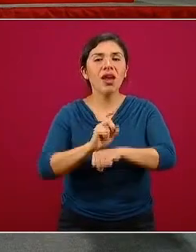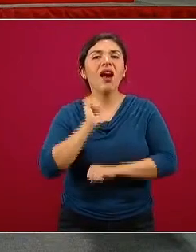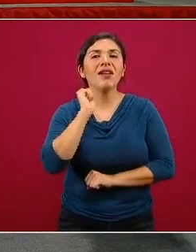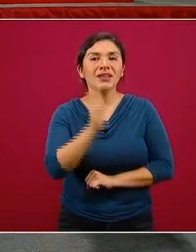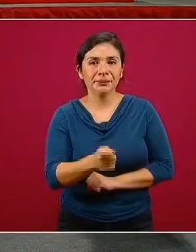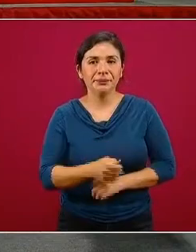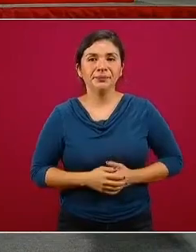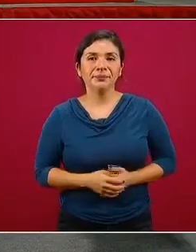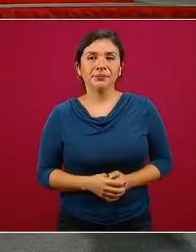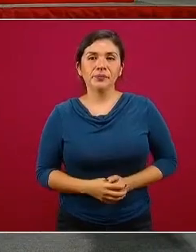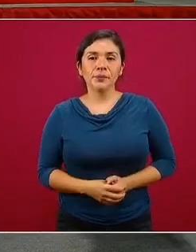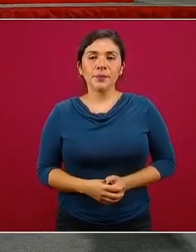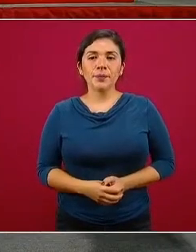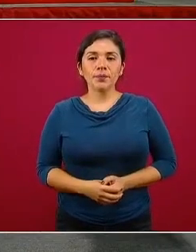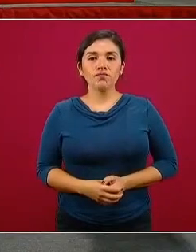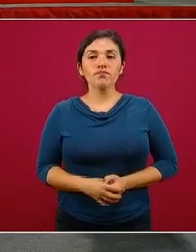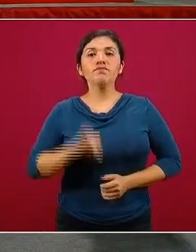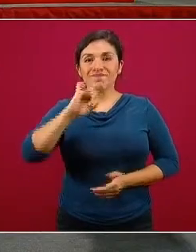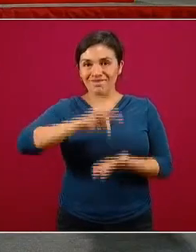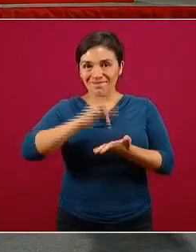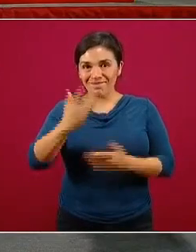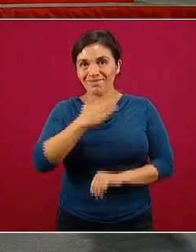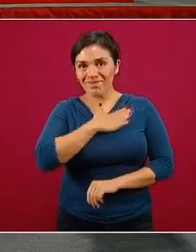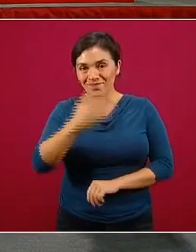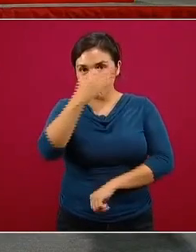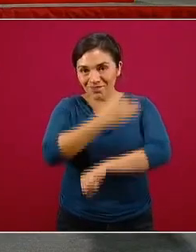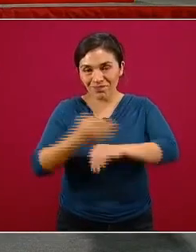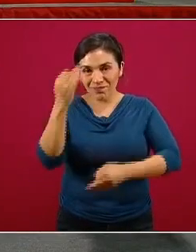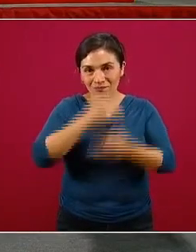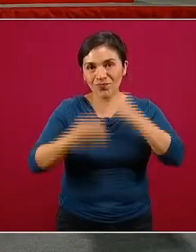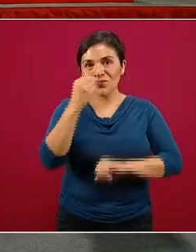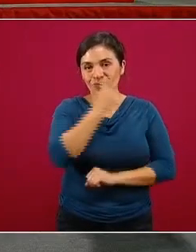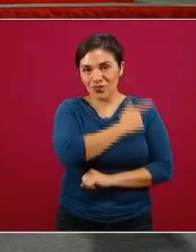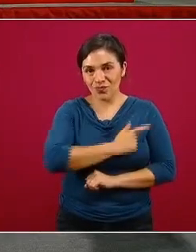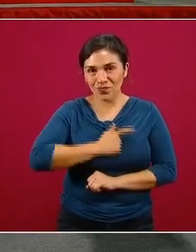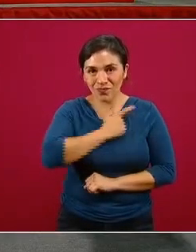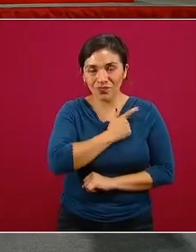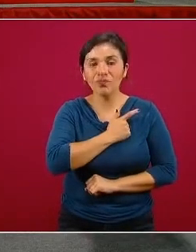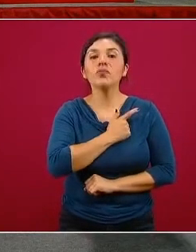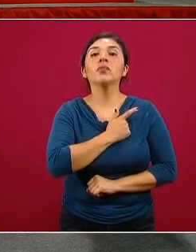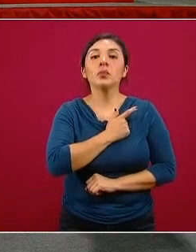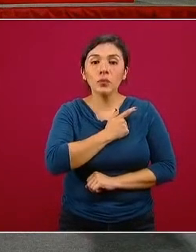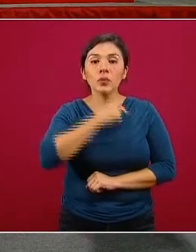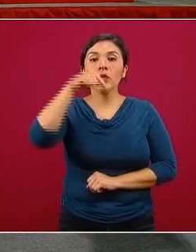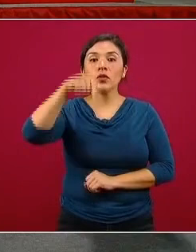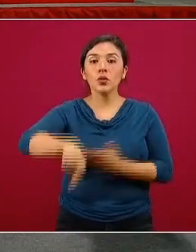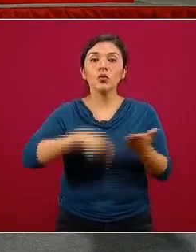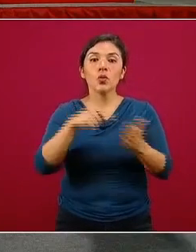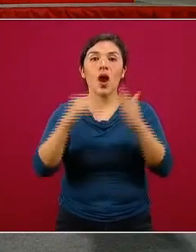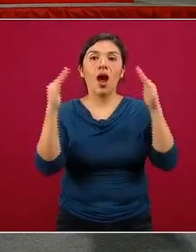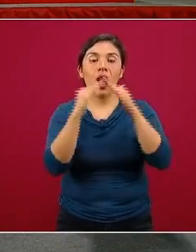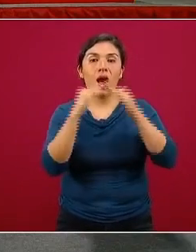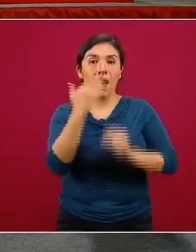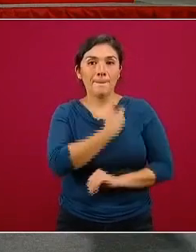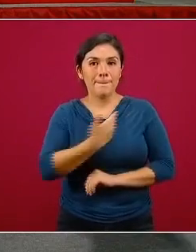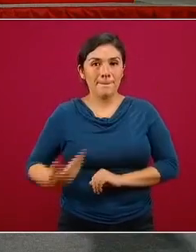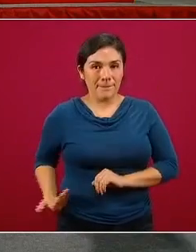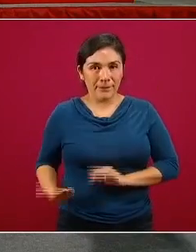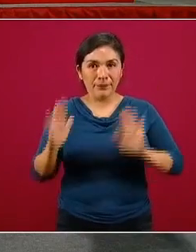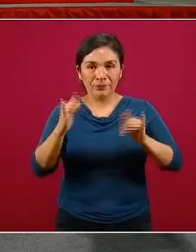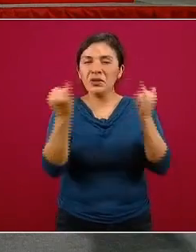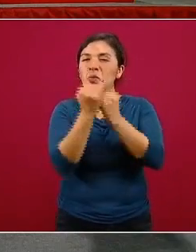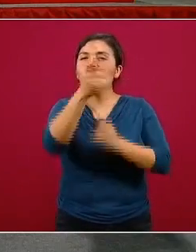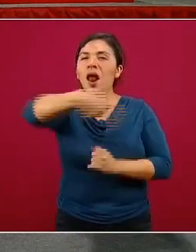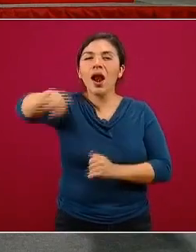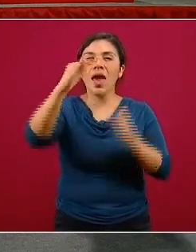Muchas gracias, doctor, con mucho gusto. Muy buenas tardes. Tengan todas y todos aquí en Palacio Nacional y en